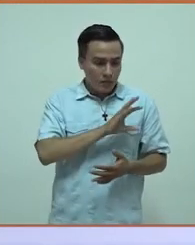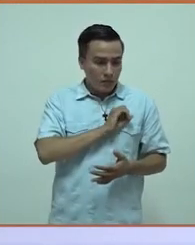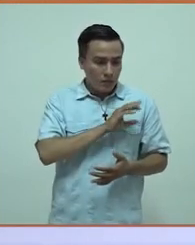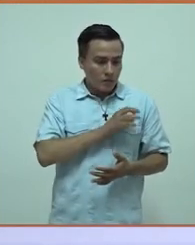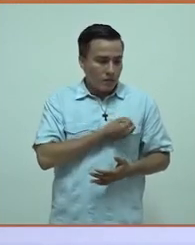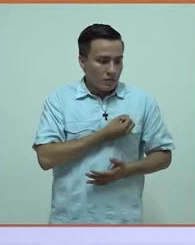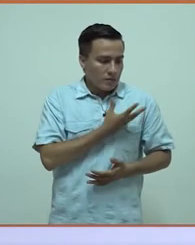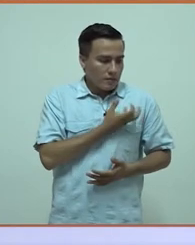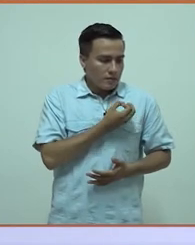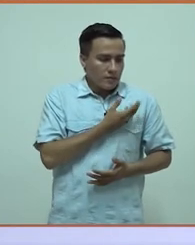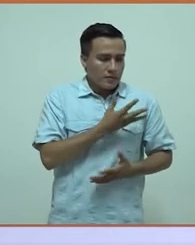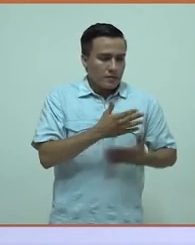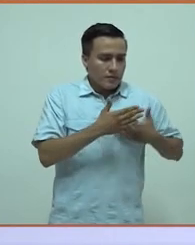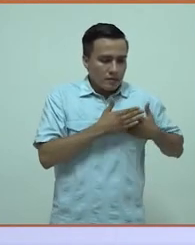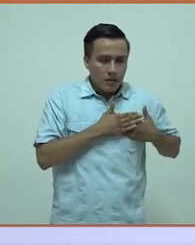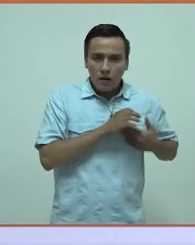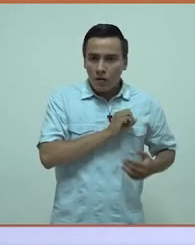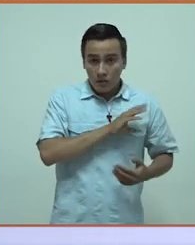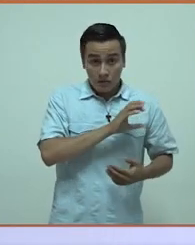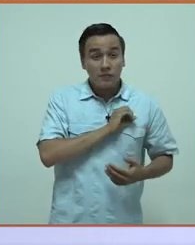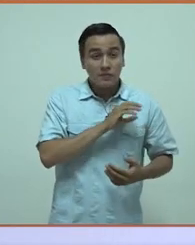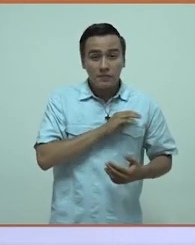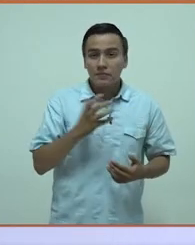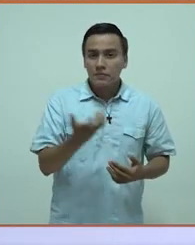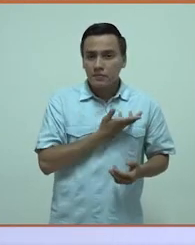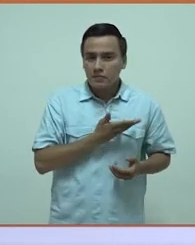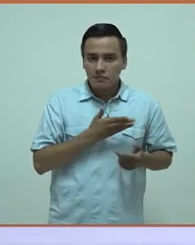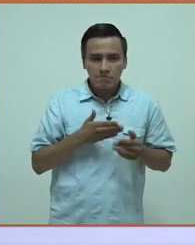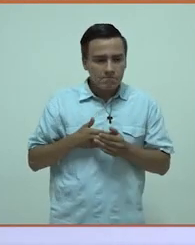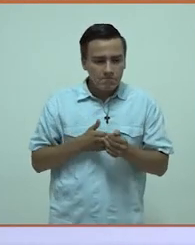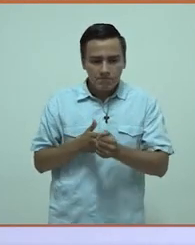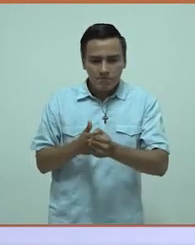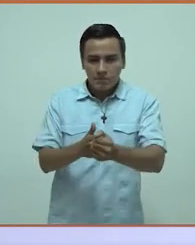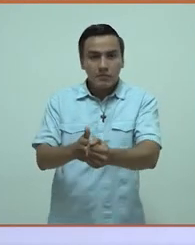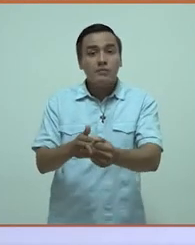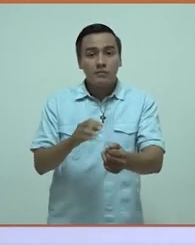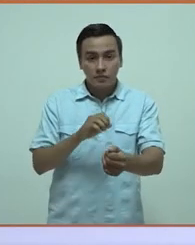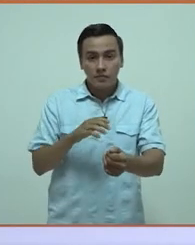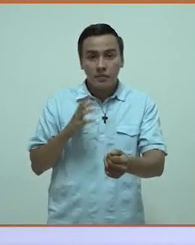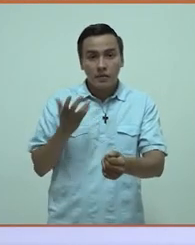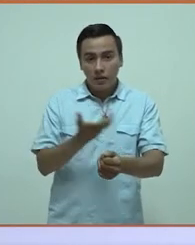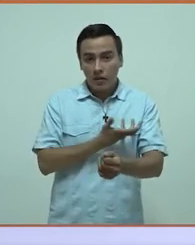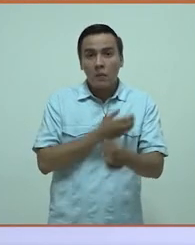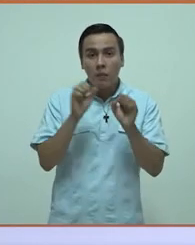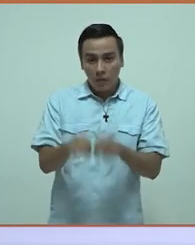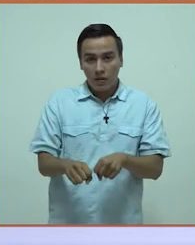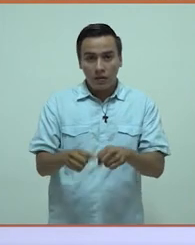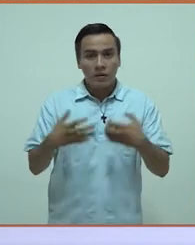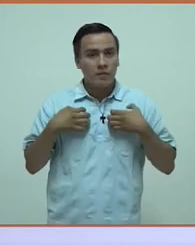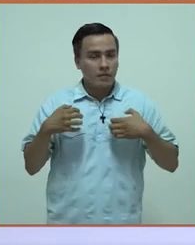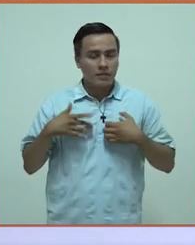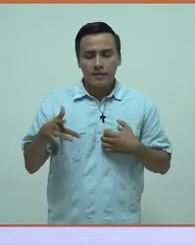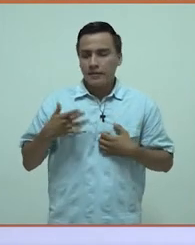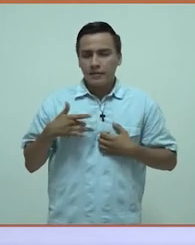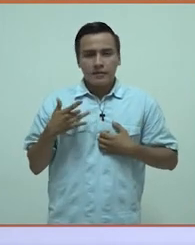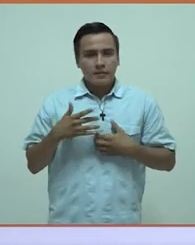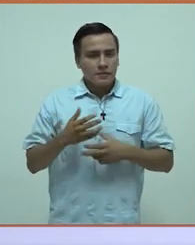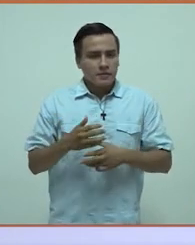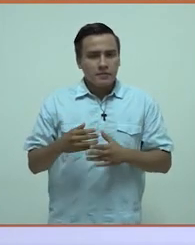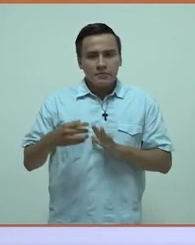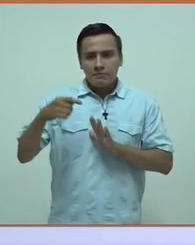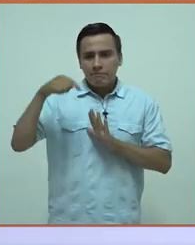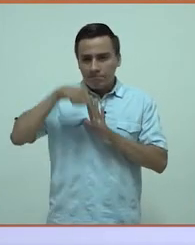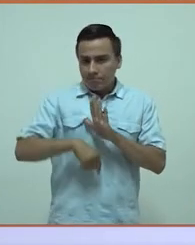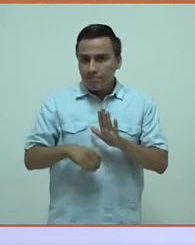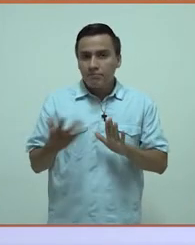luz que quema el corazón y que mueve nuestros corazones a poder vivir con mayor